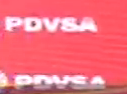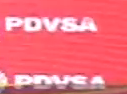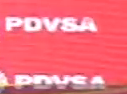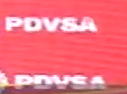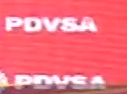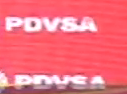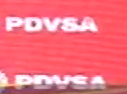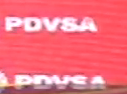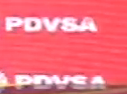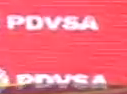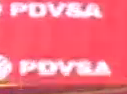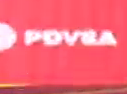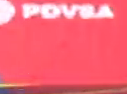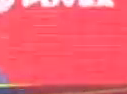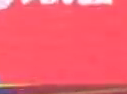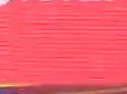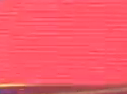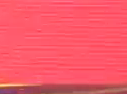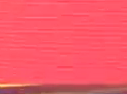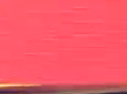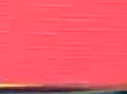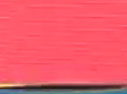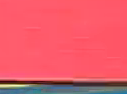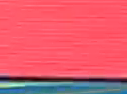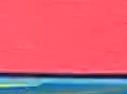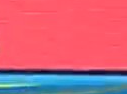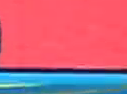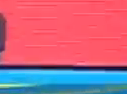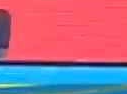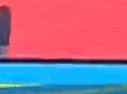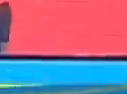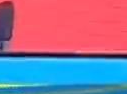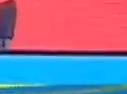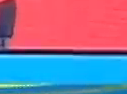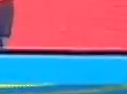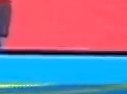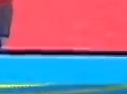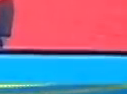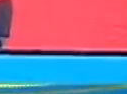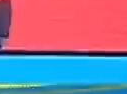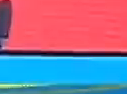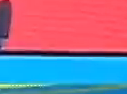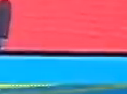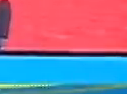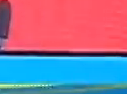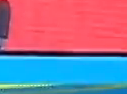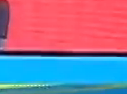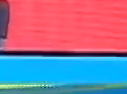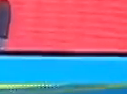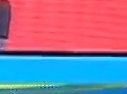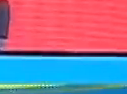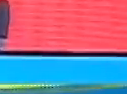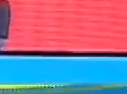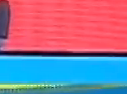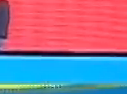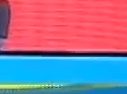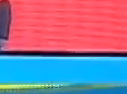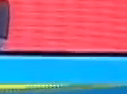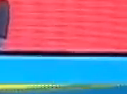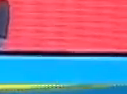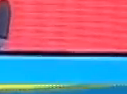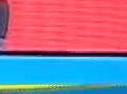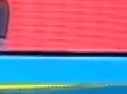revolucionario. La clase obrera unida jamás será vencida. La clase obrera unida jamás